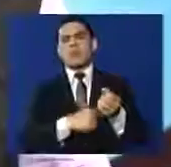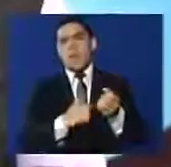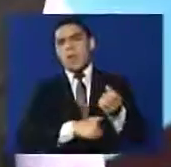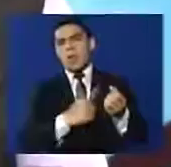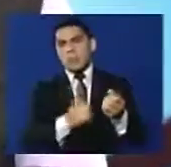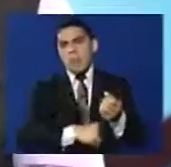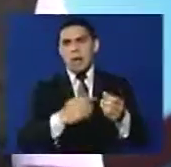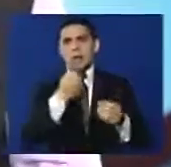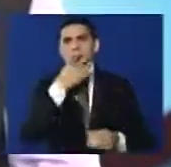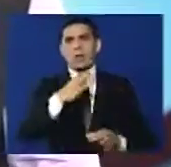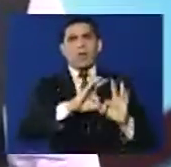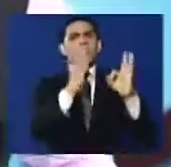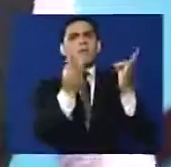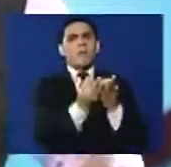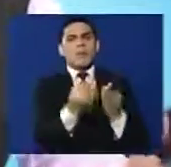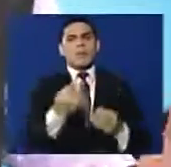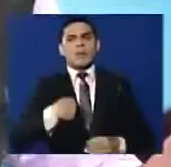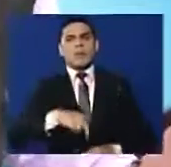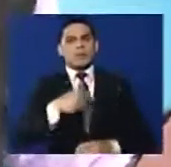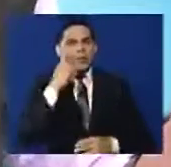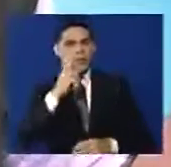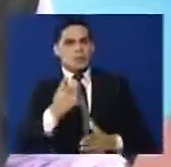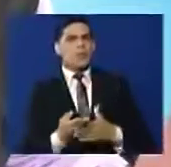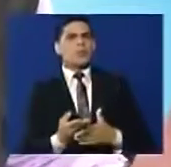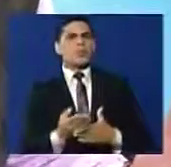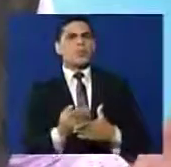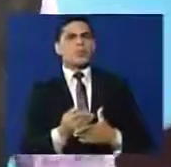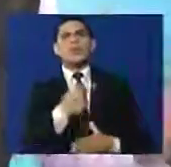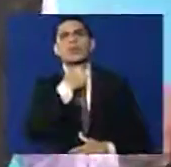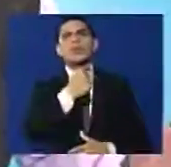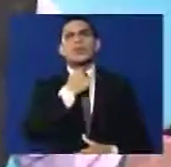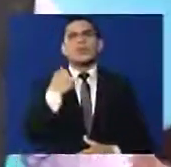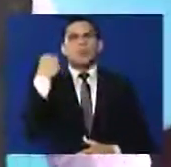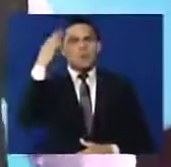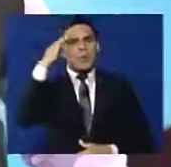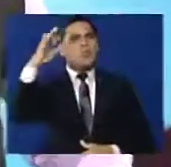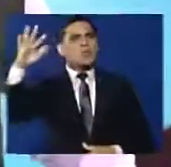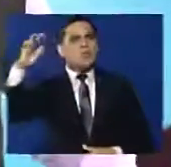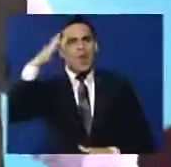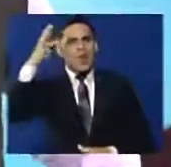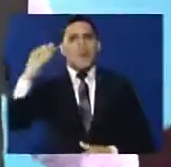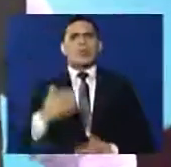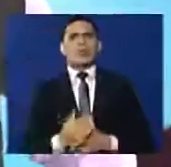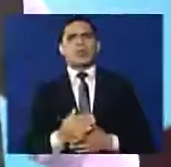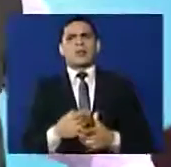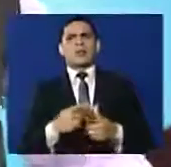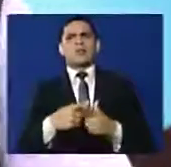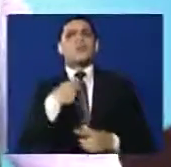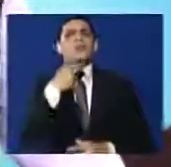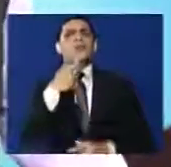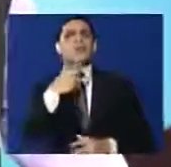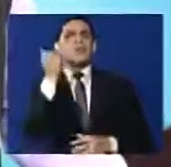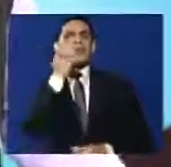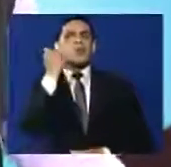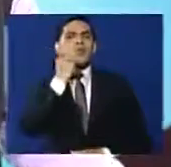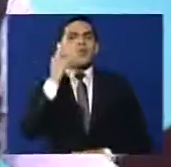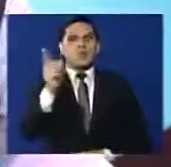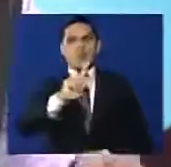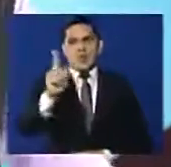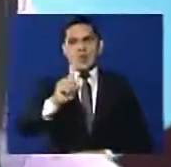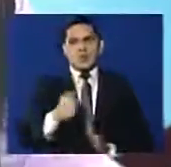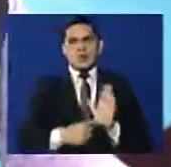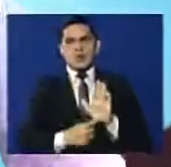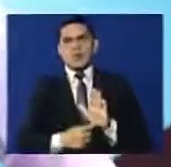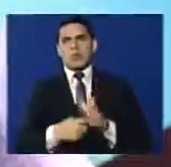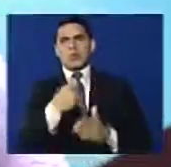buena parte de mi familia lo es. Y son unos románticos. Son unos románticos y son incapaces de levantar su voz cuando aparece la